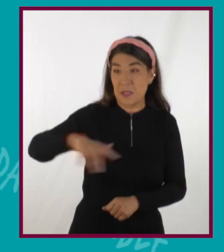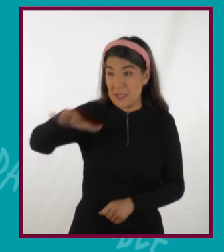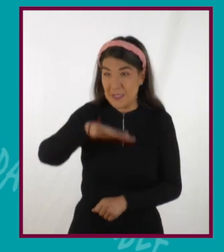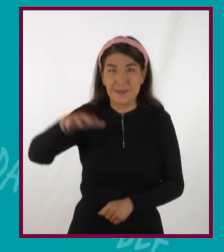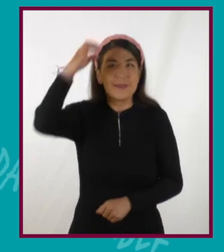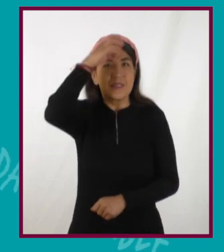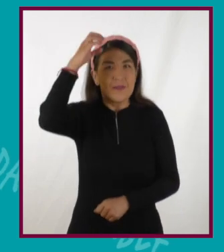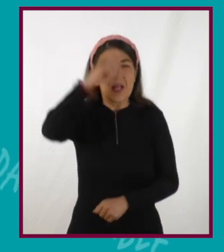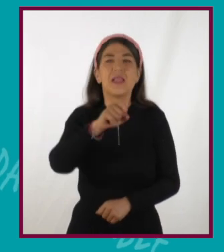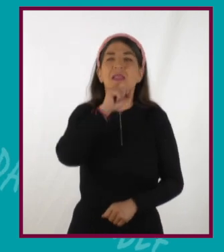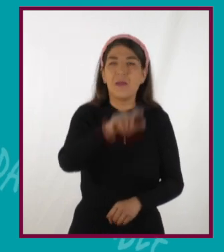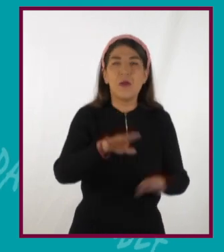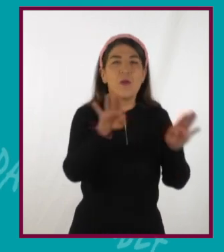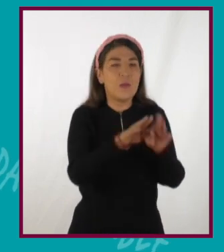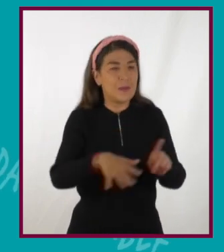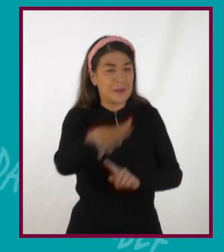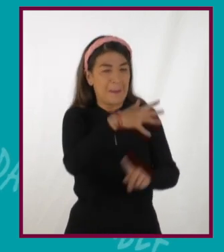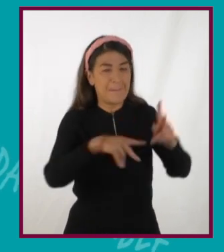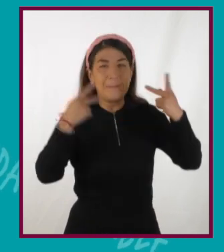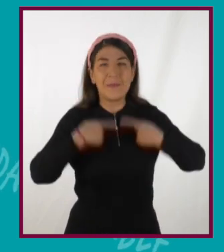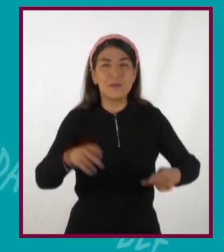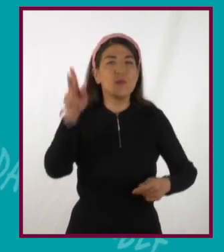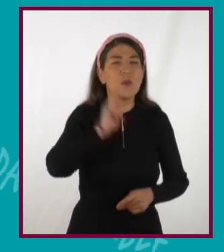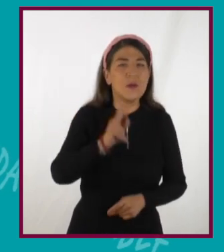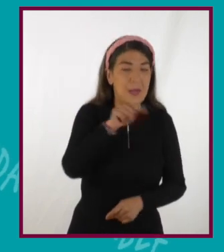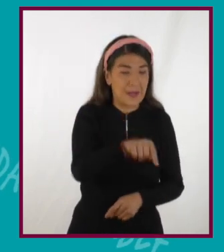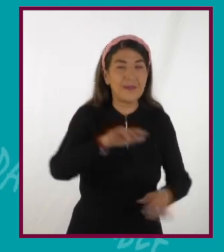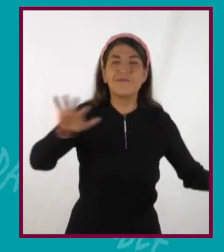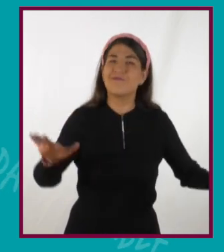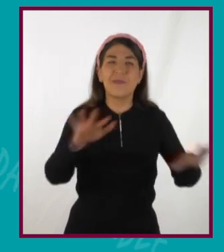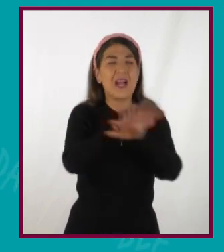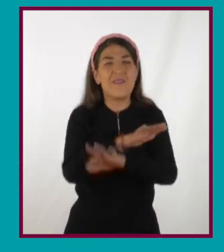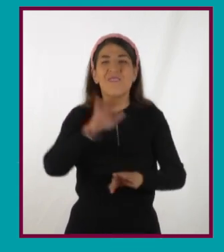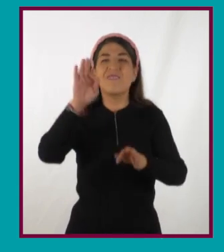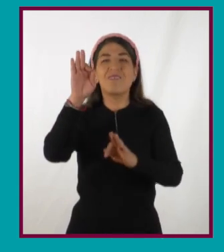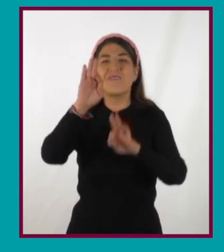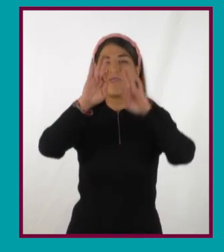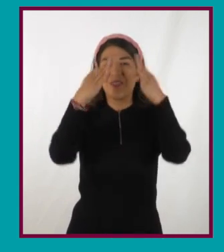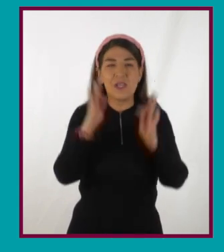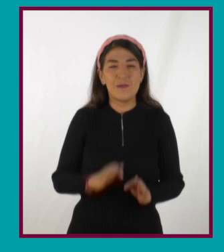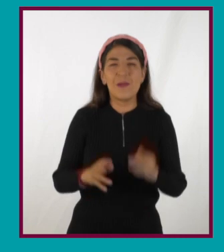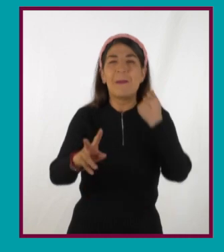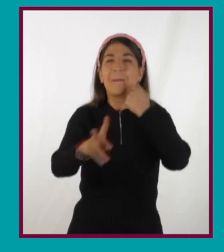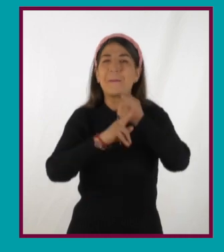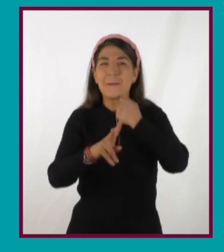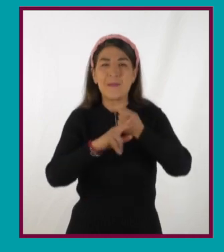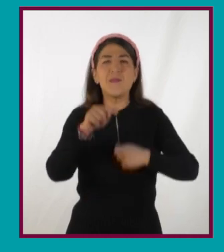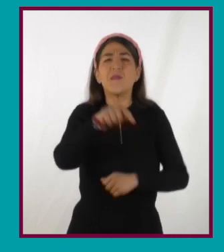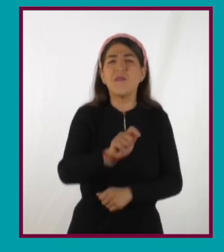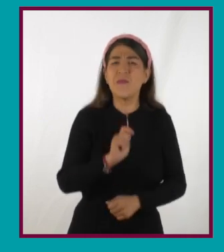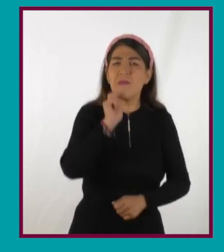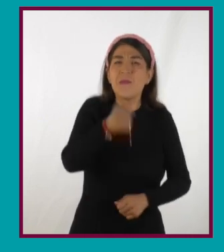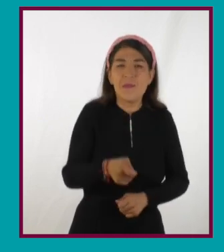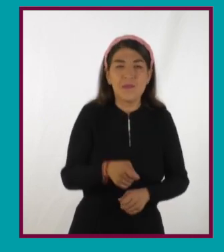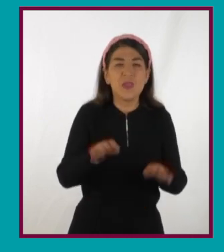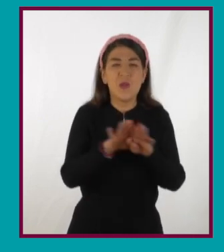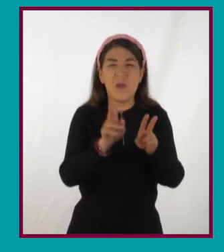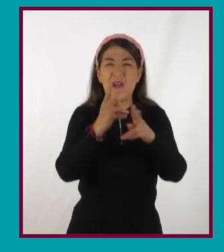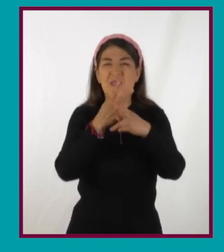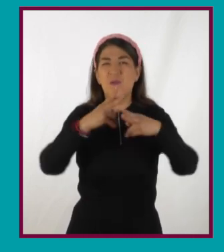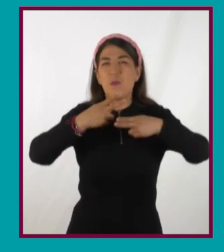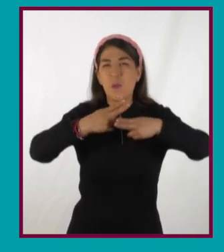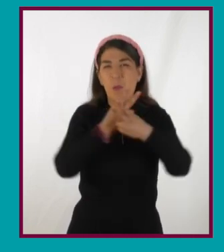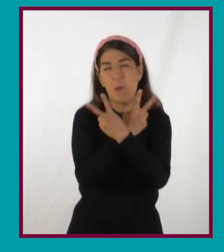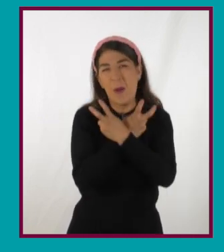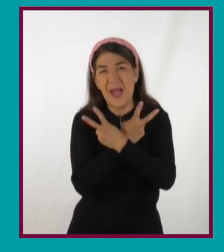los científicos. A la esfera original del experimento pronto se le cambió por figuras de cristal que representaban generalmente